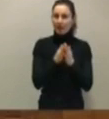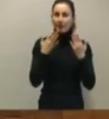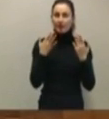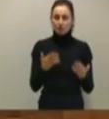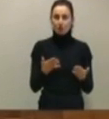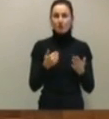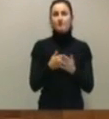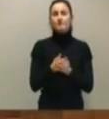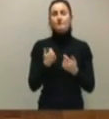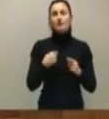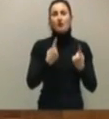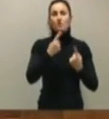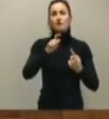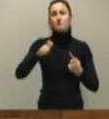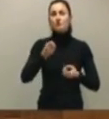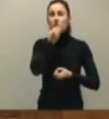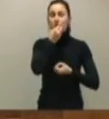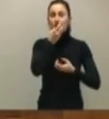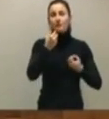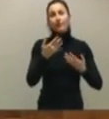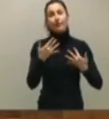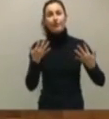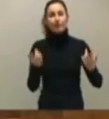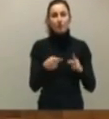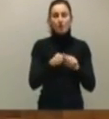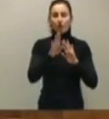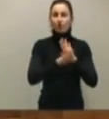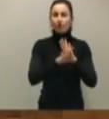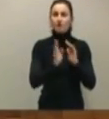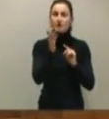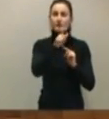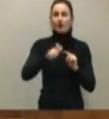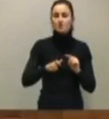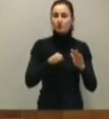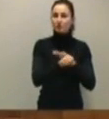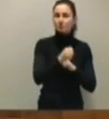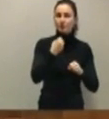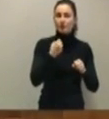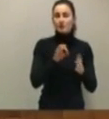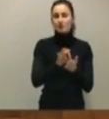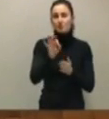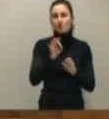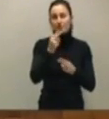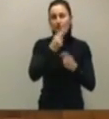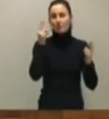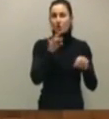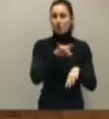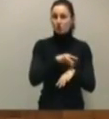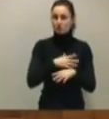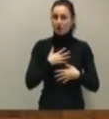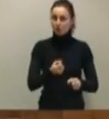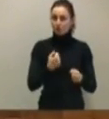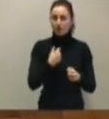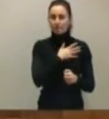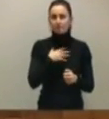lo tanto, cuando algunos portavoces hablan aquí con bastante ligereza de las condiciones que afectan al personal del Servicio Público de Salud,